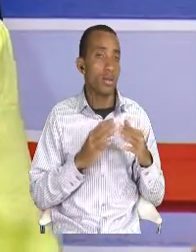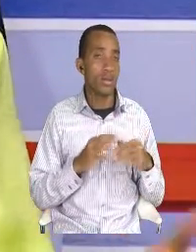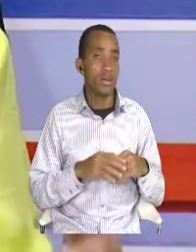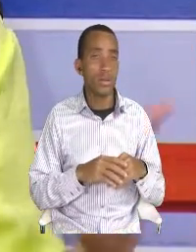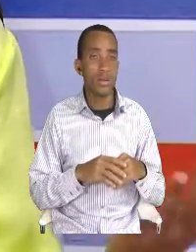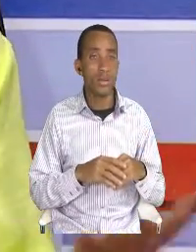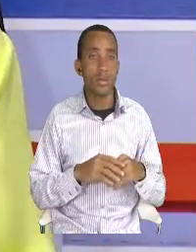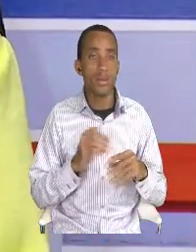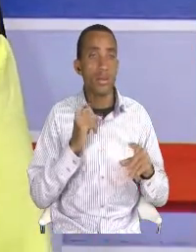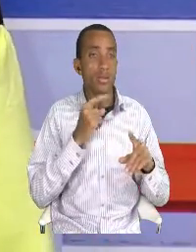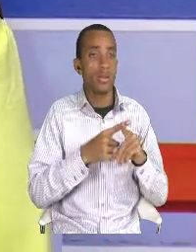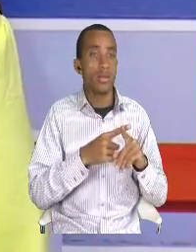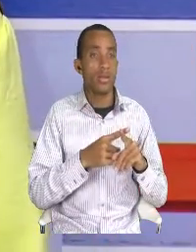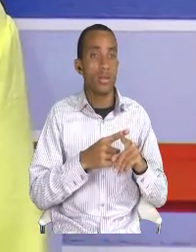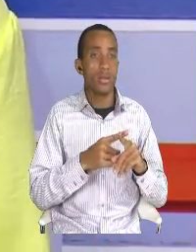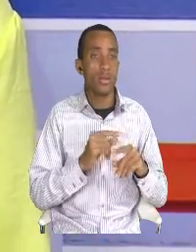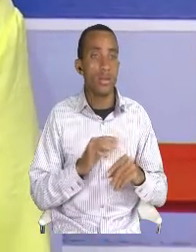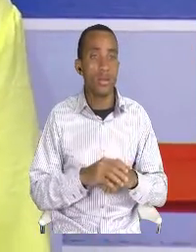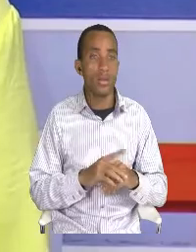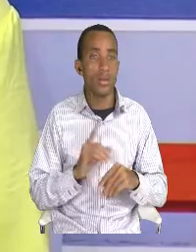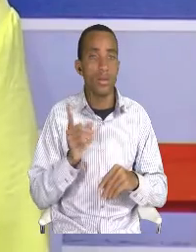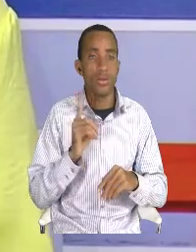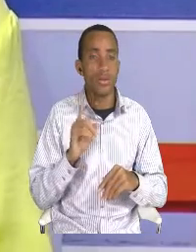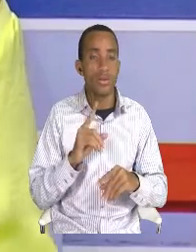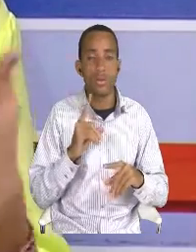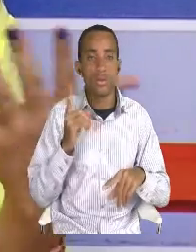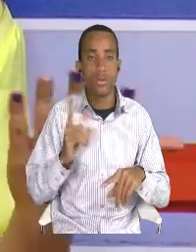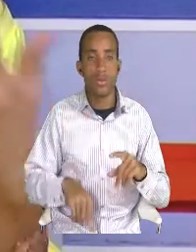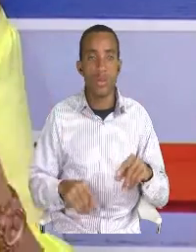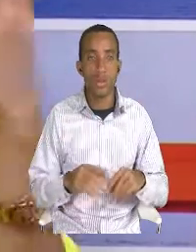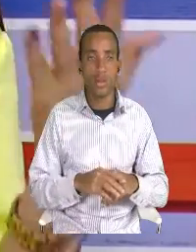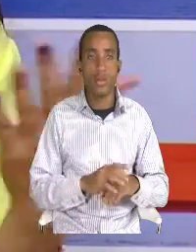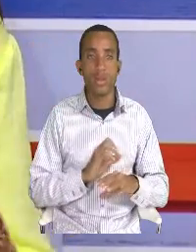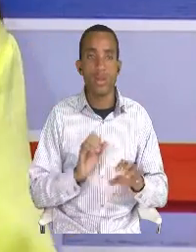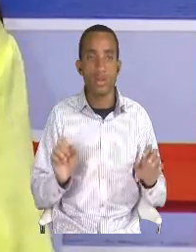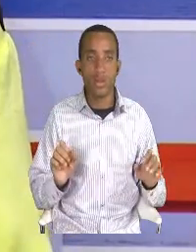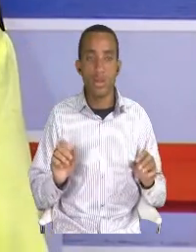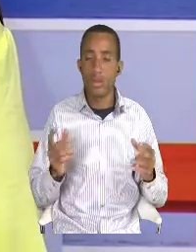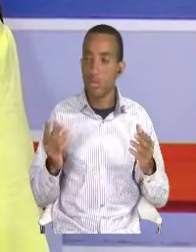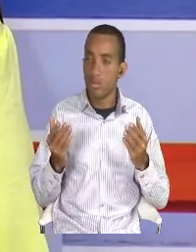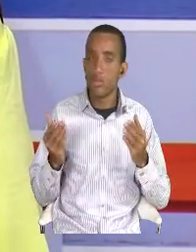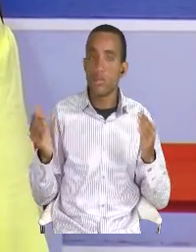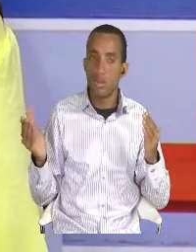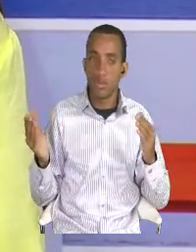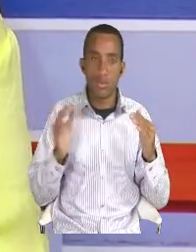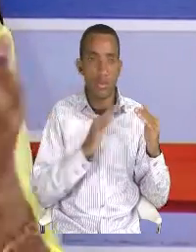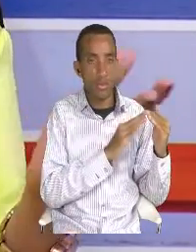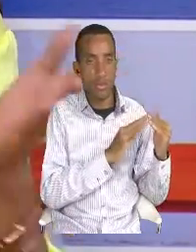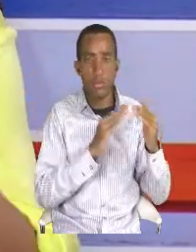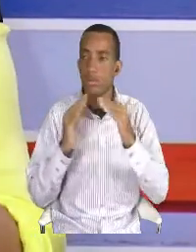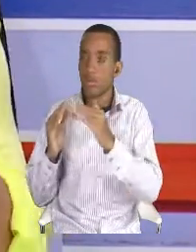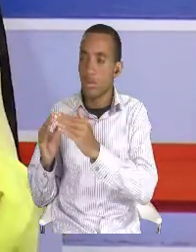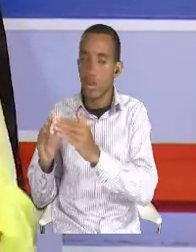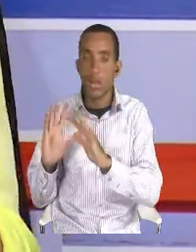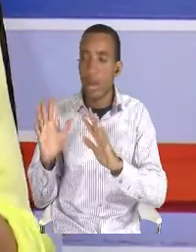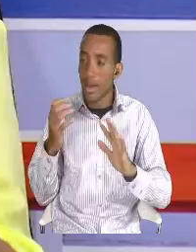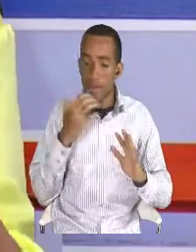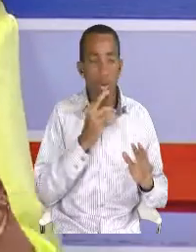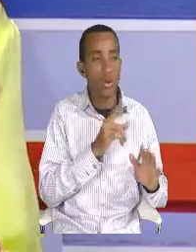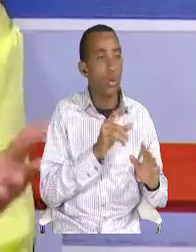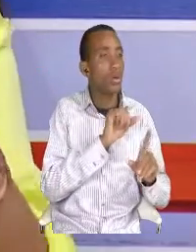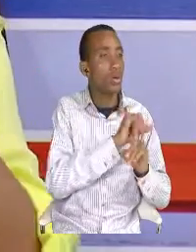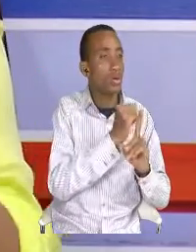ex esposo y no hemos liquidado, la respuesta es no, porque como les digo, pueden subsistir las dos sociedades y en estos momentos, pues, ese